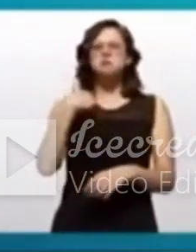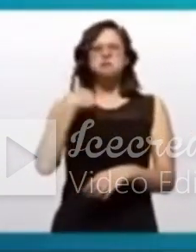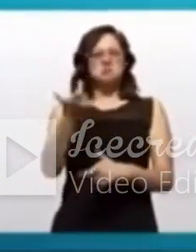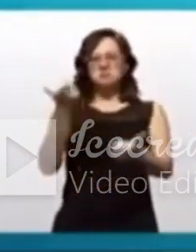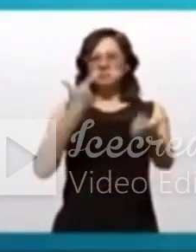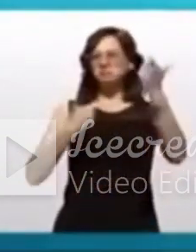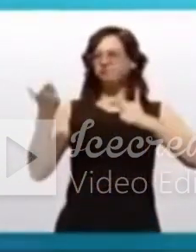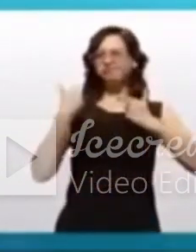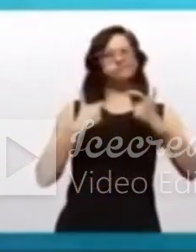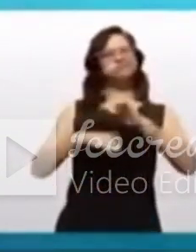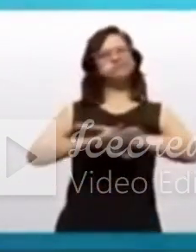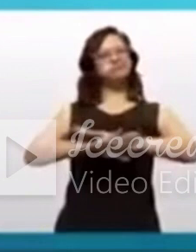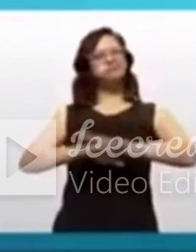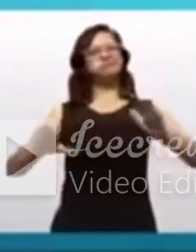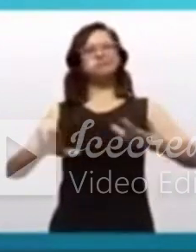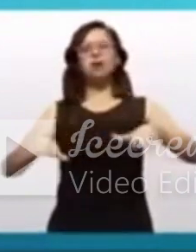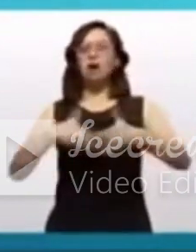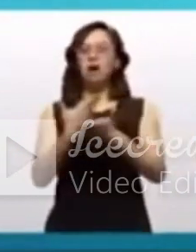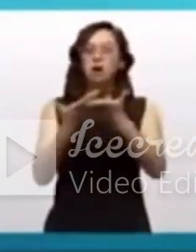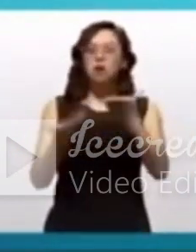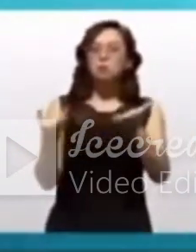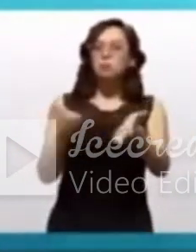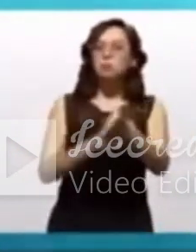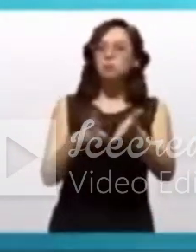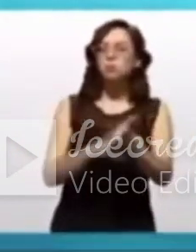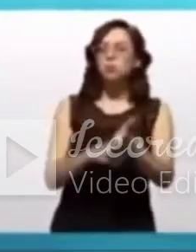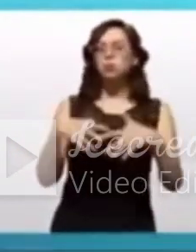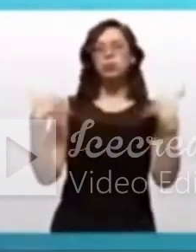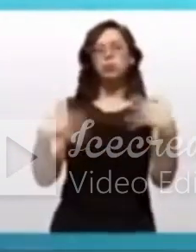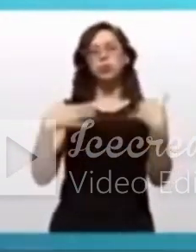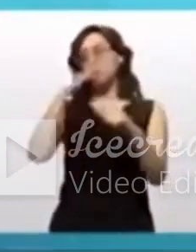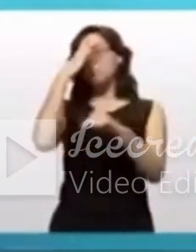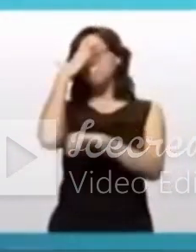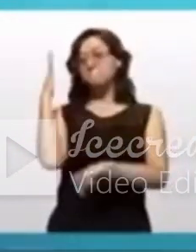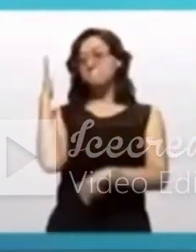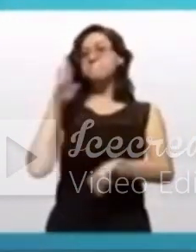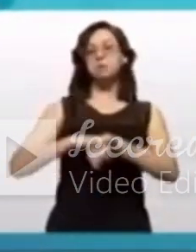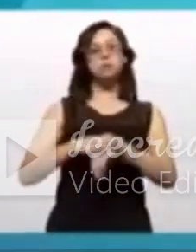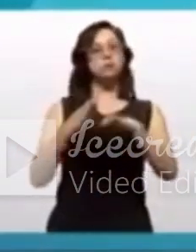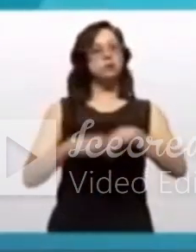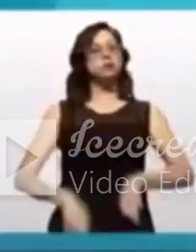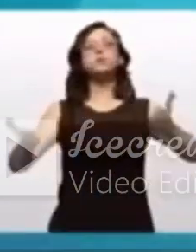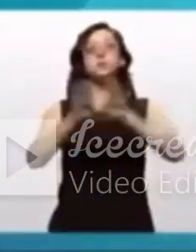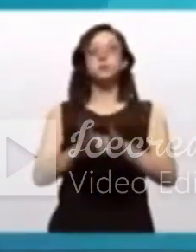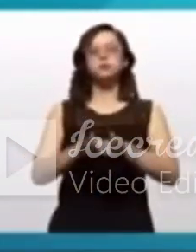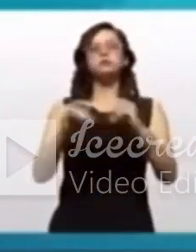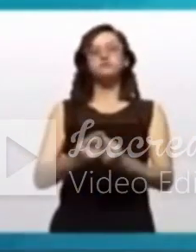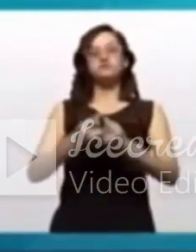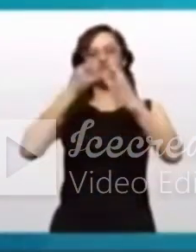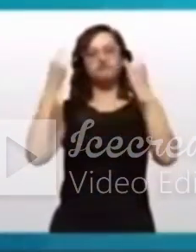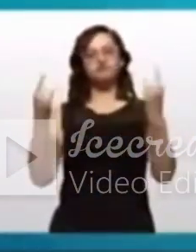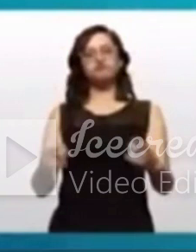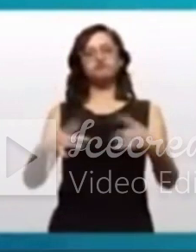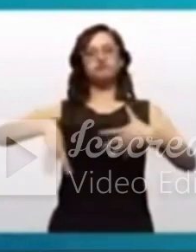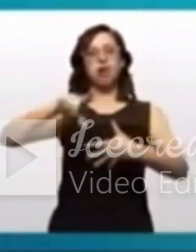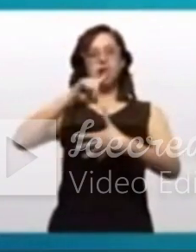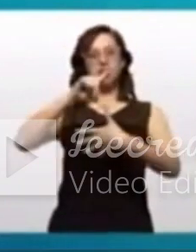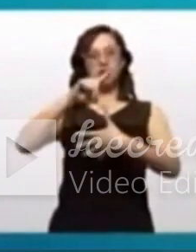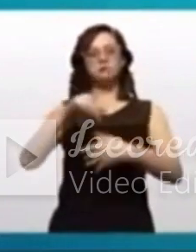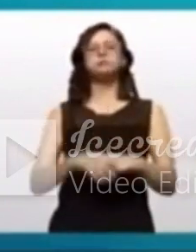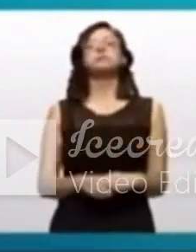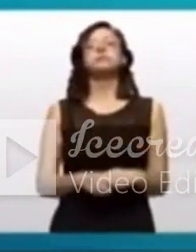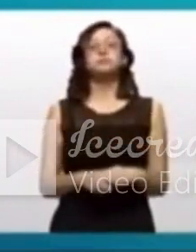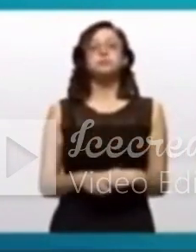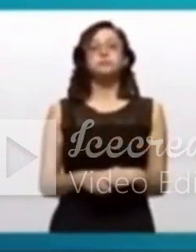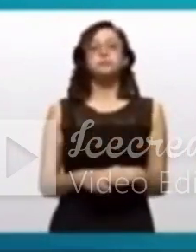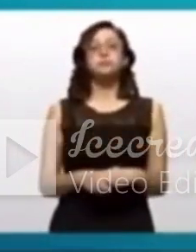dinero, se revaloriza y se convierte en una voz inolvidable e imprescindible de la narrativa latinoamericana, con